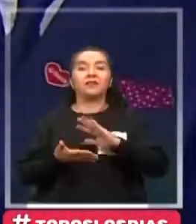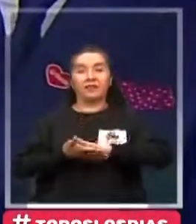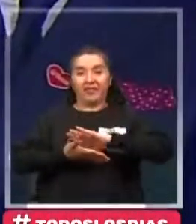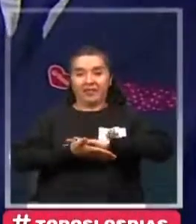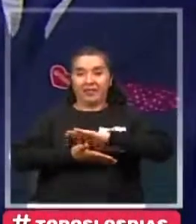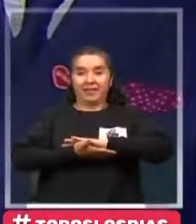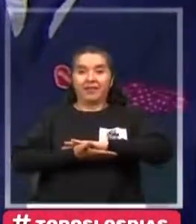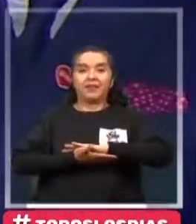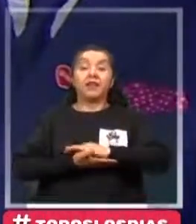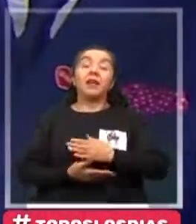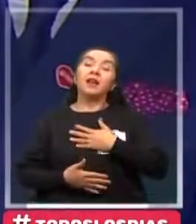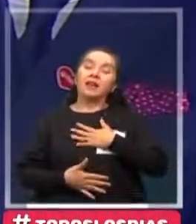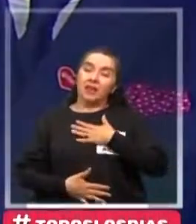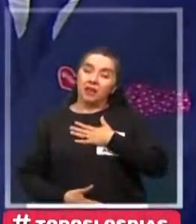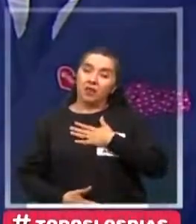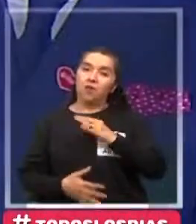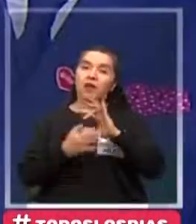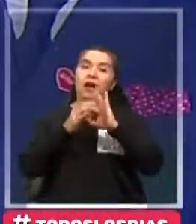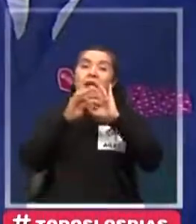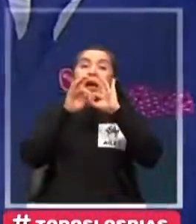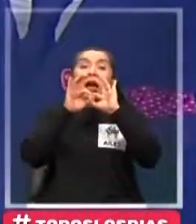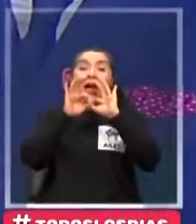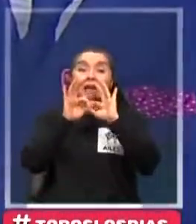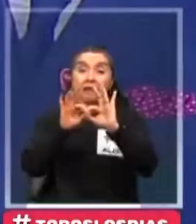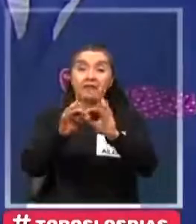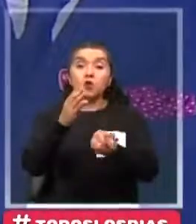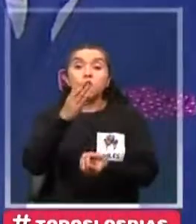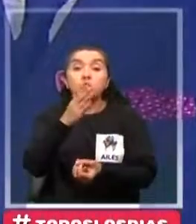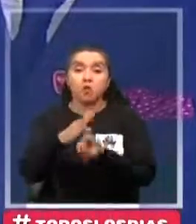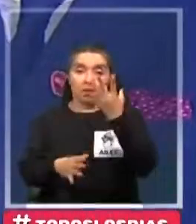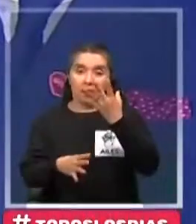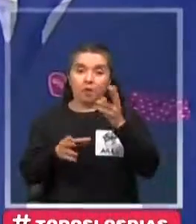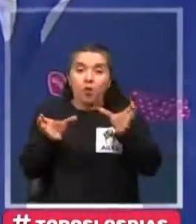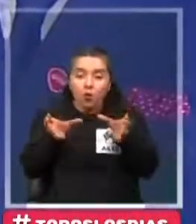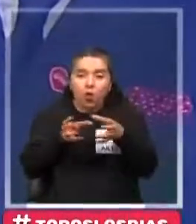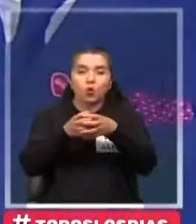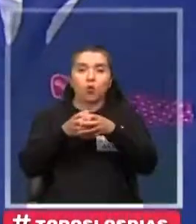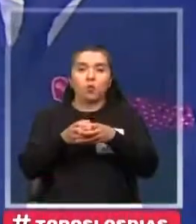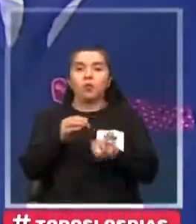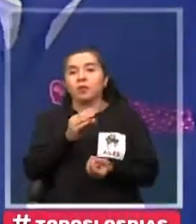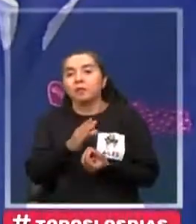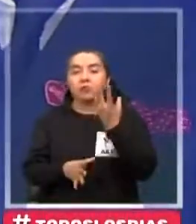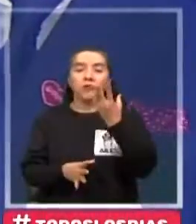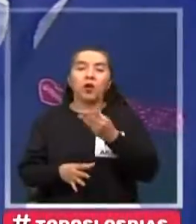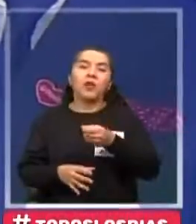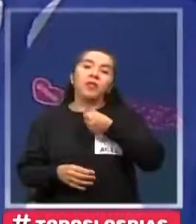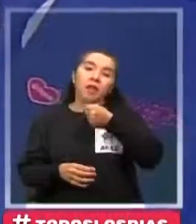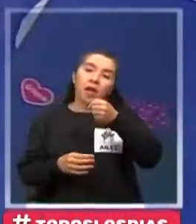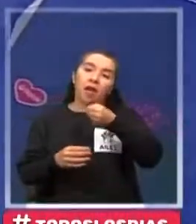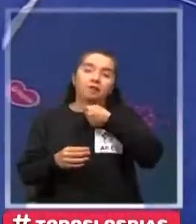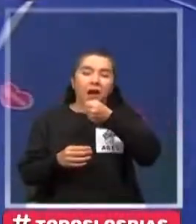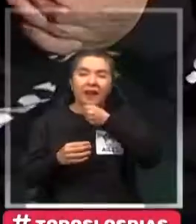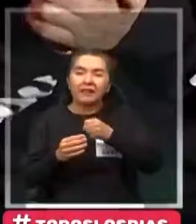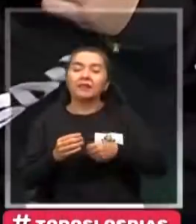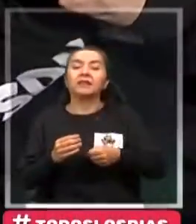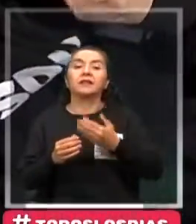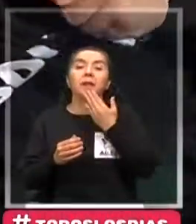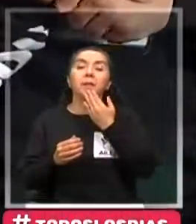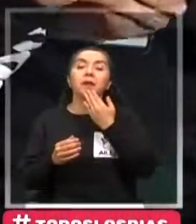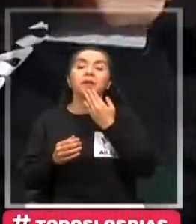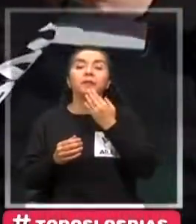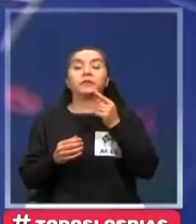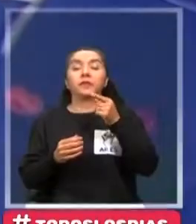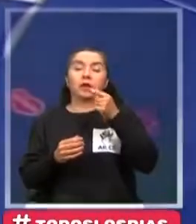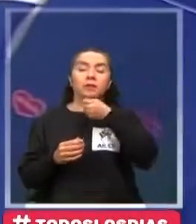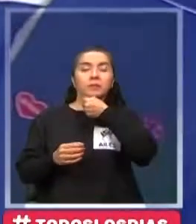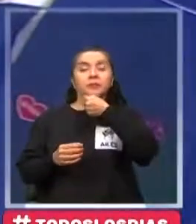fiesta, quiero agradecerle a esta nueva generación de productores, de artistas y también de